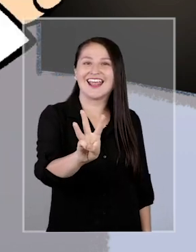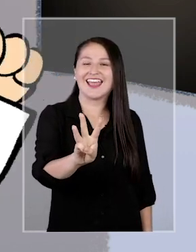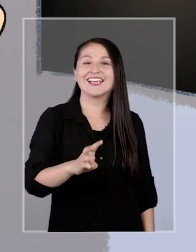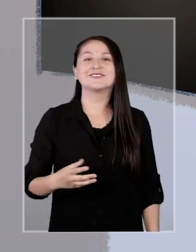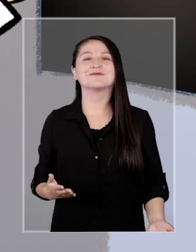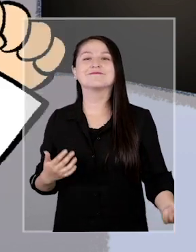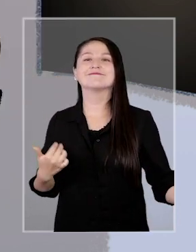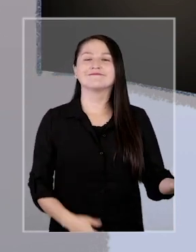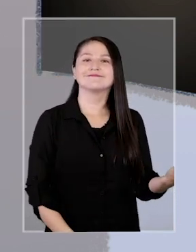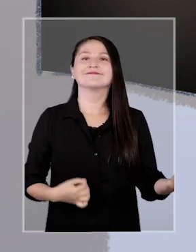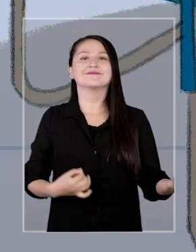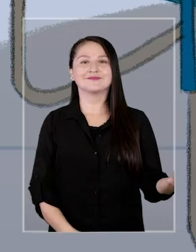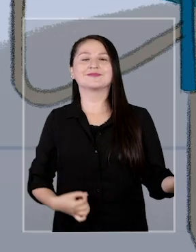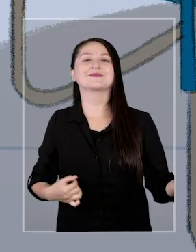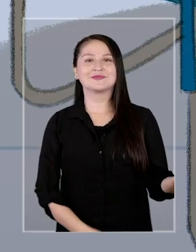dos, tres,